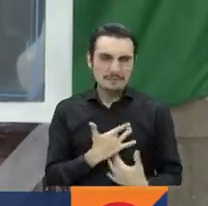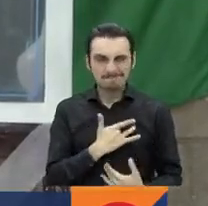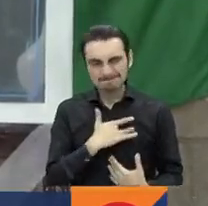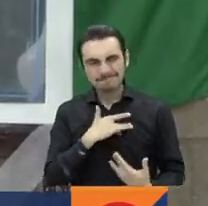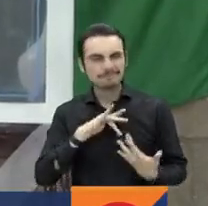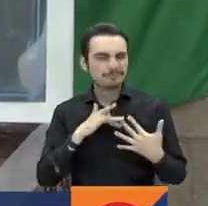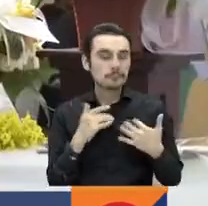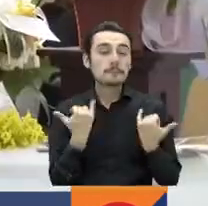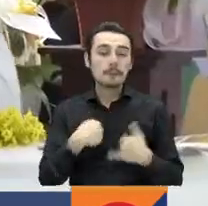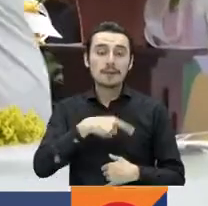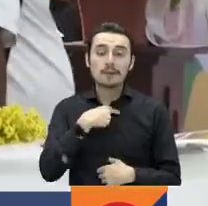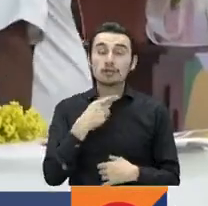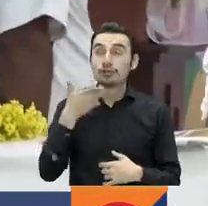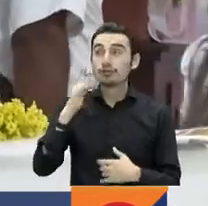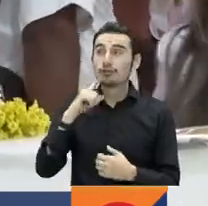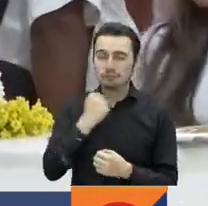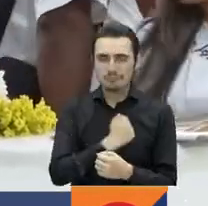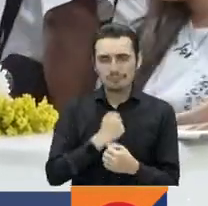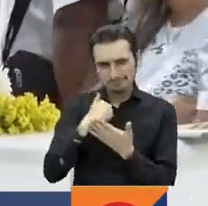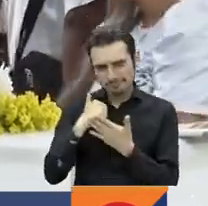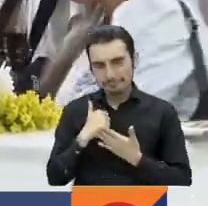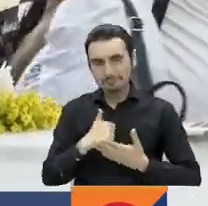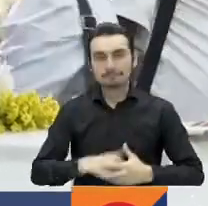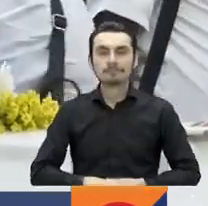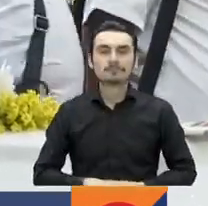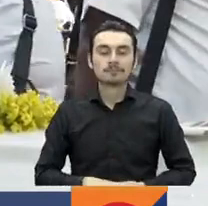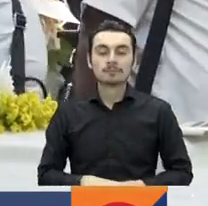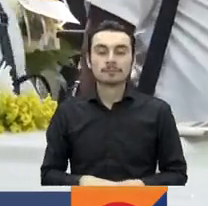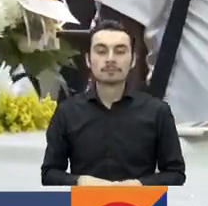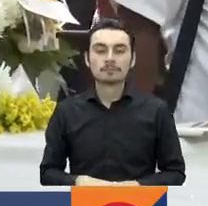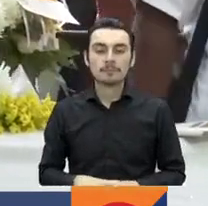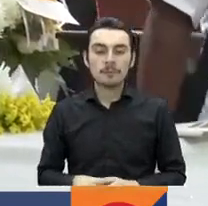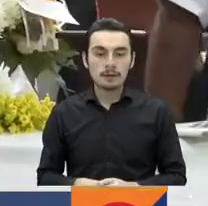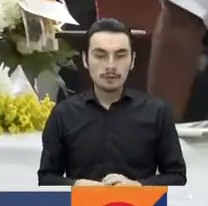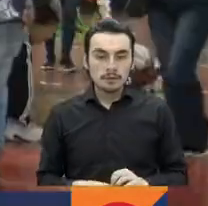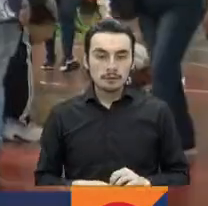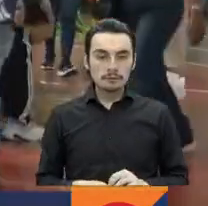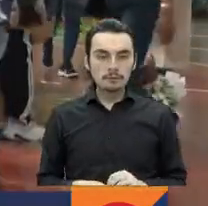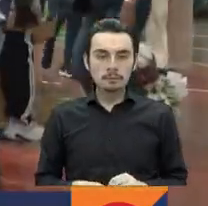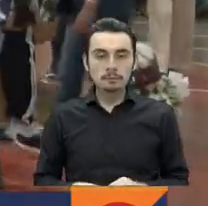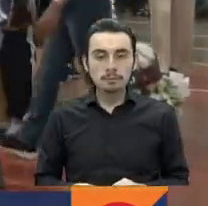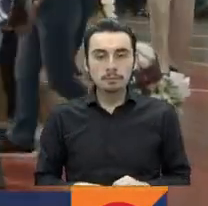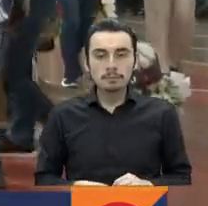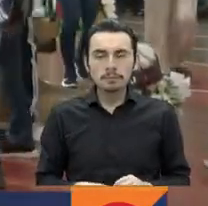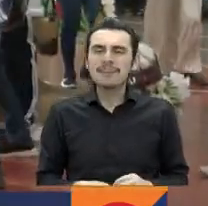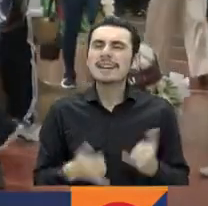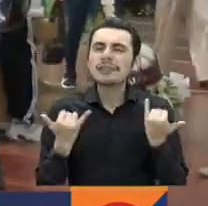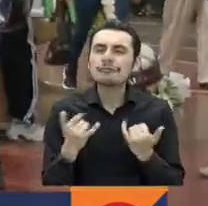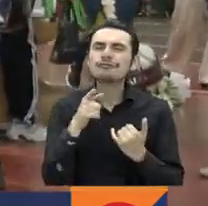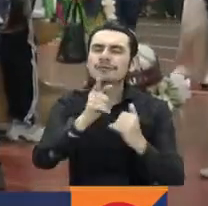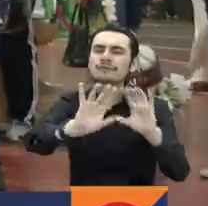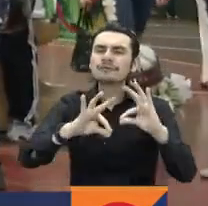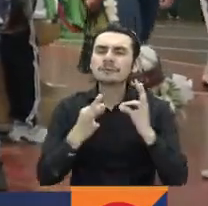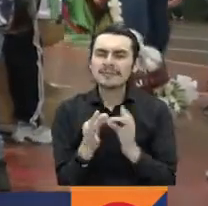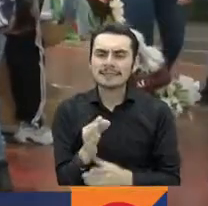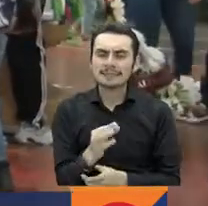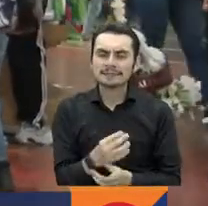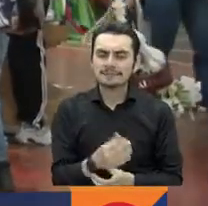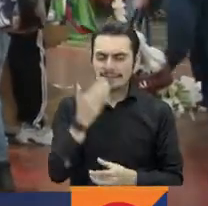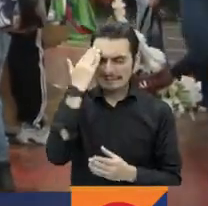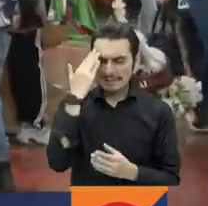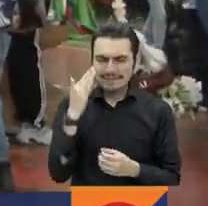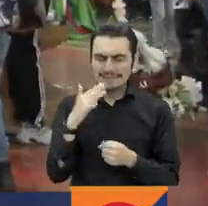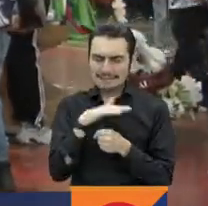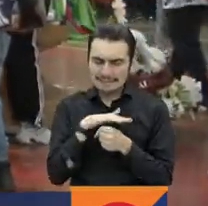mucha fortaleza a nuestro Dios Padre. Bueno, ¿qué representa para ustedes como familiares este tipo